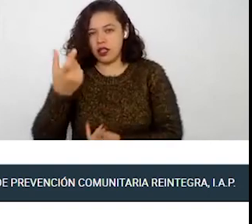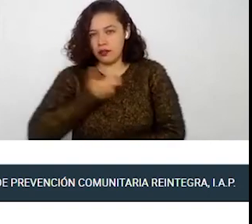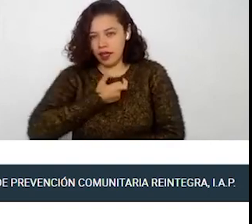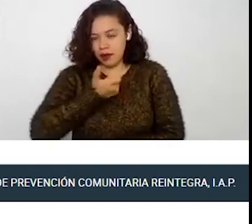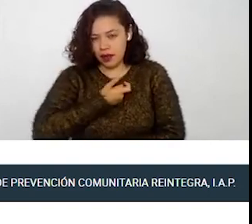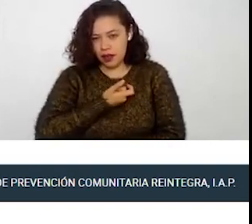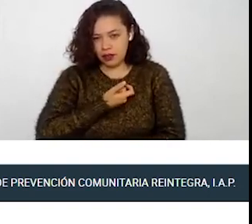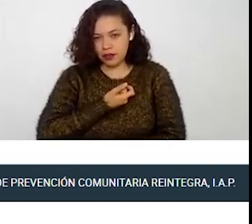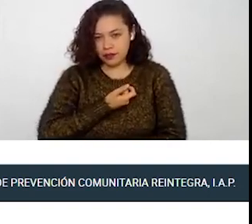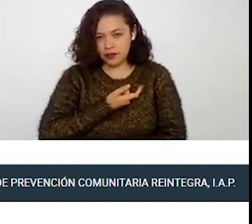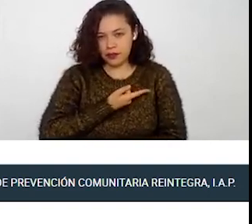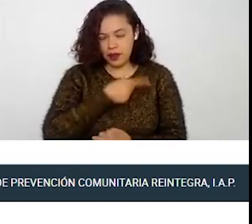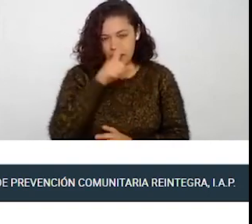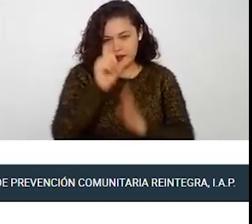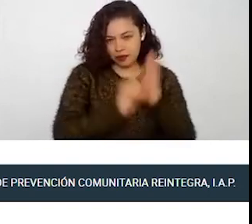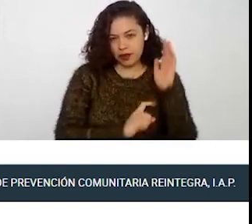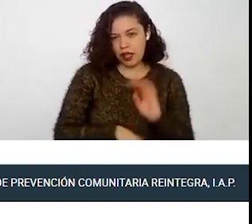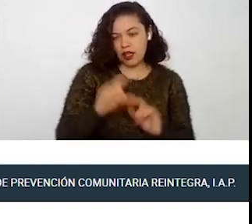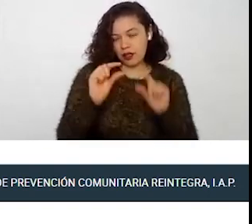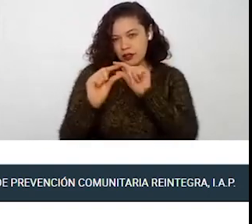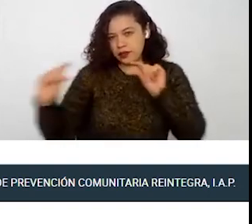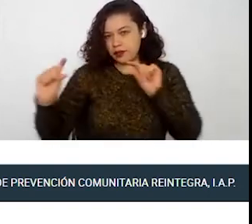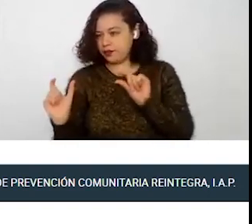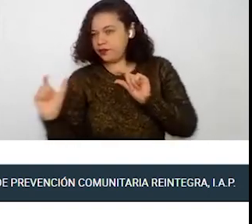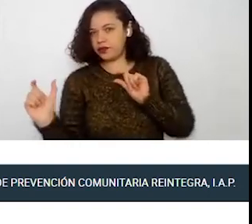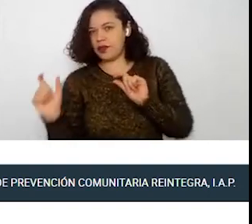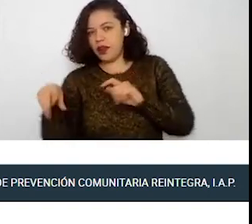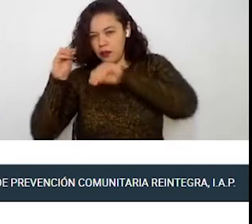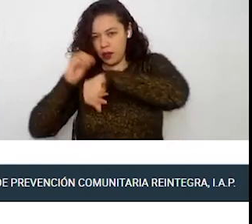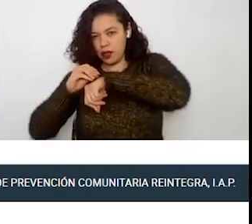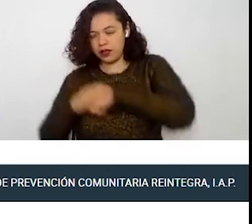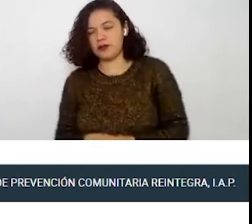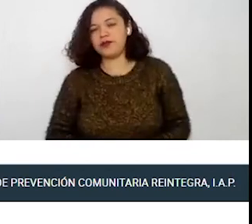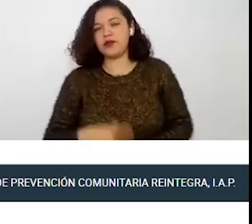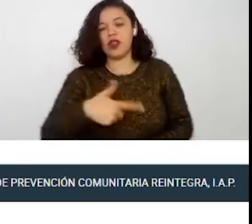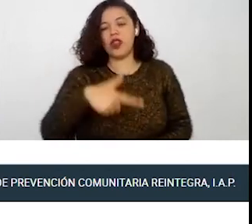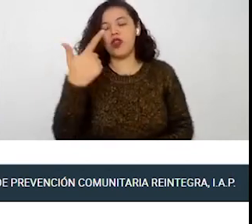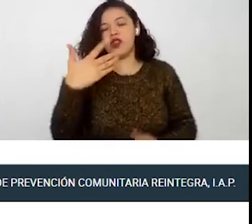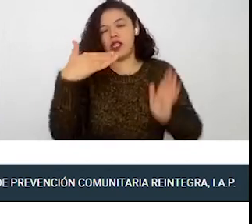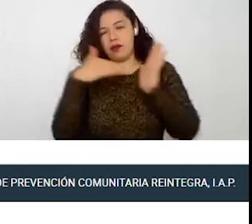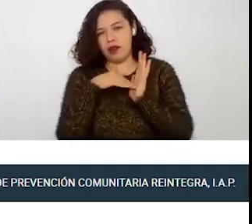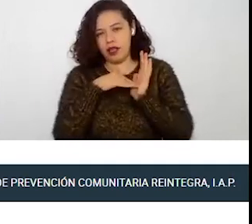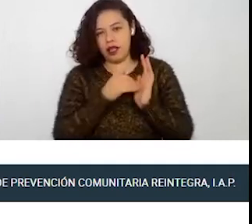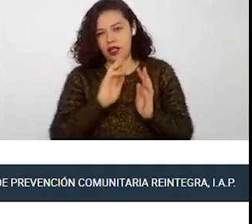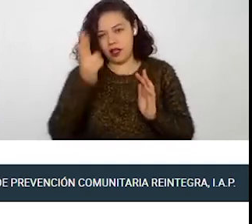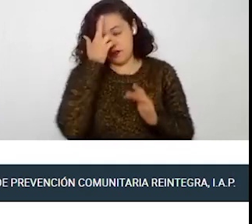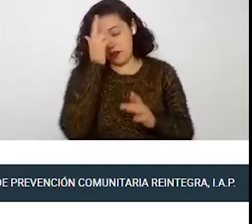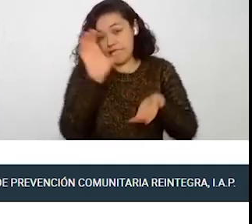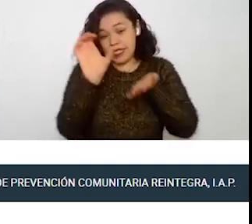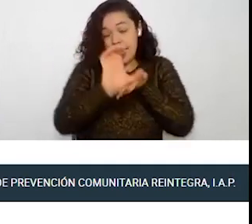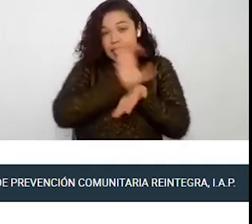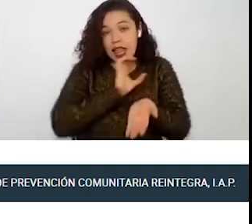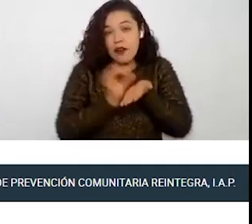aquí lo van a poner donde dice monto asignar mensualmente son 12.000 acuérdense cargar sin